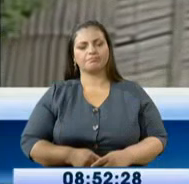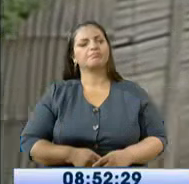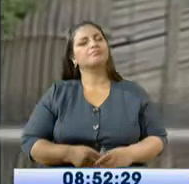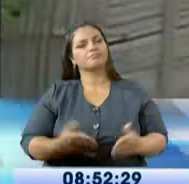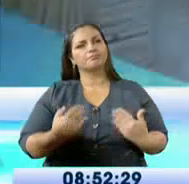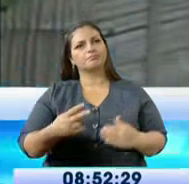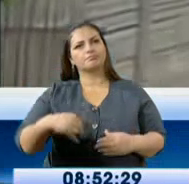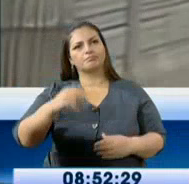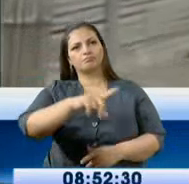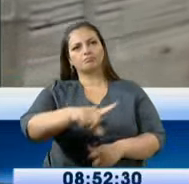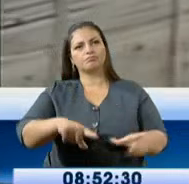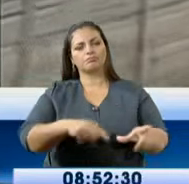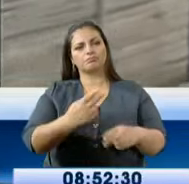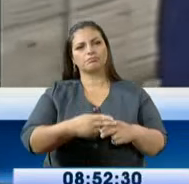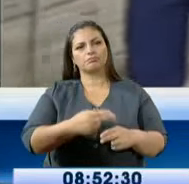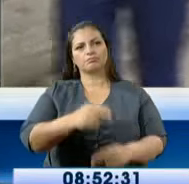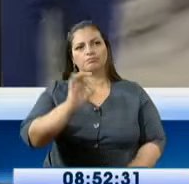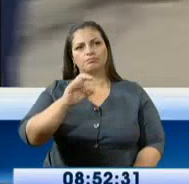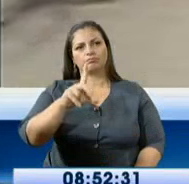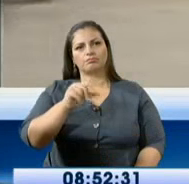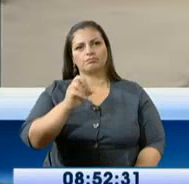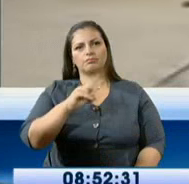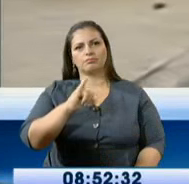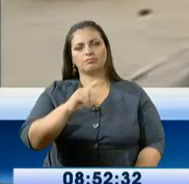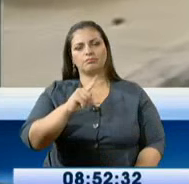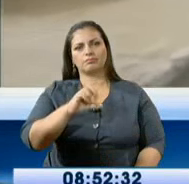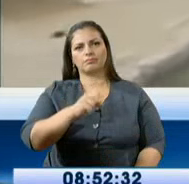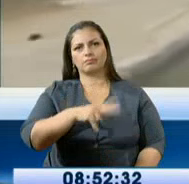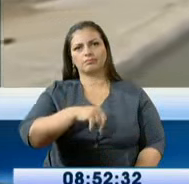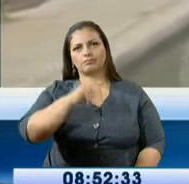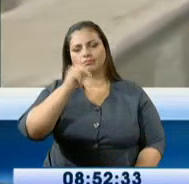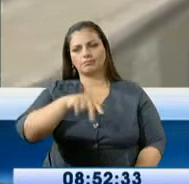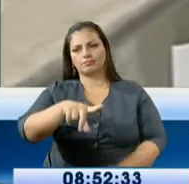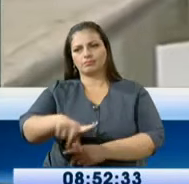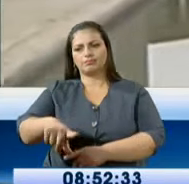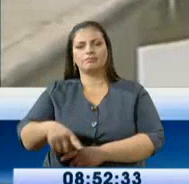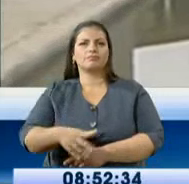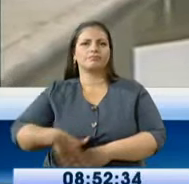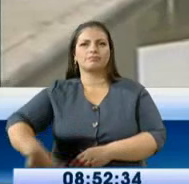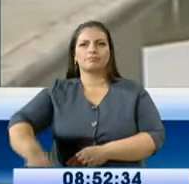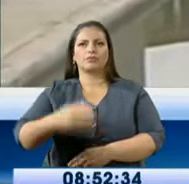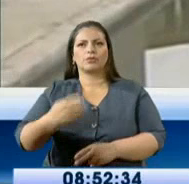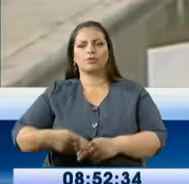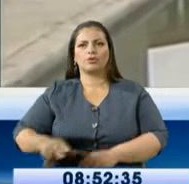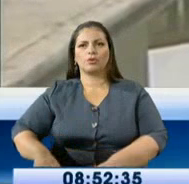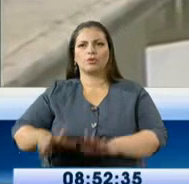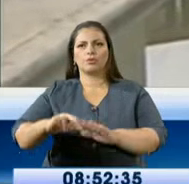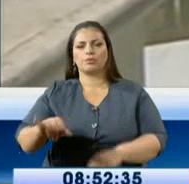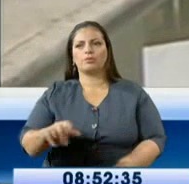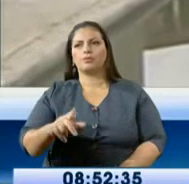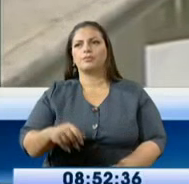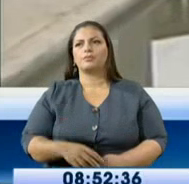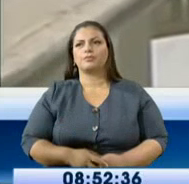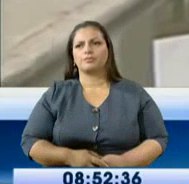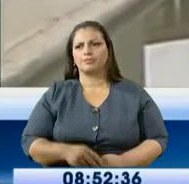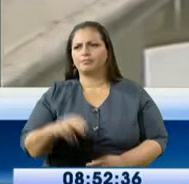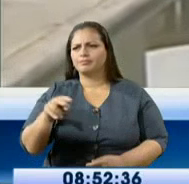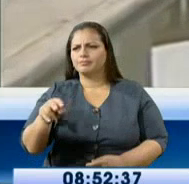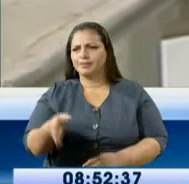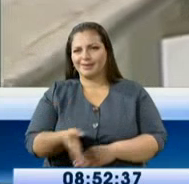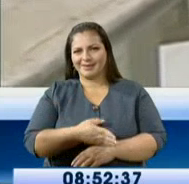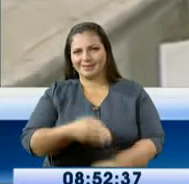Norte. Minutos antes nosotros mostramos el río, el manantial de aguas negras y aguas hervidas